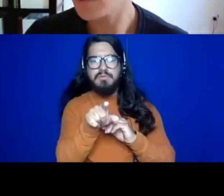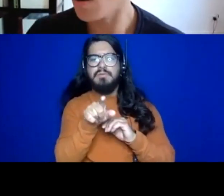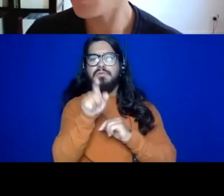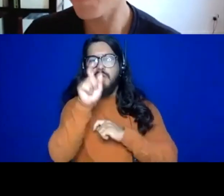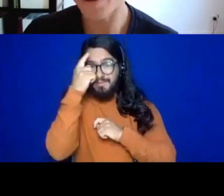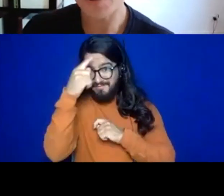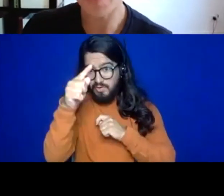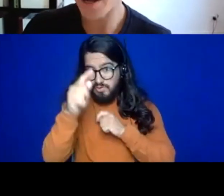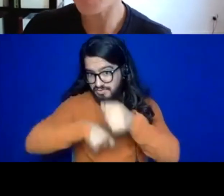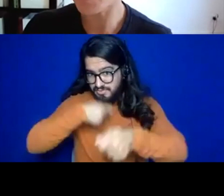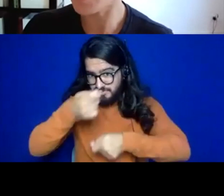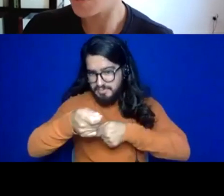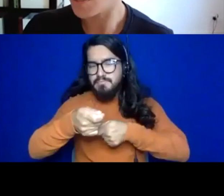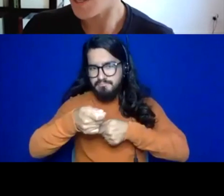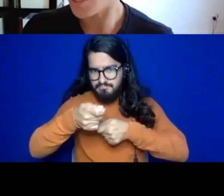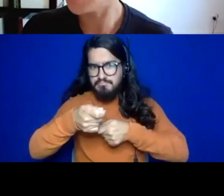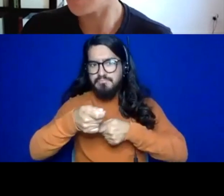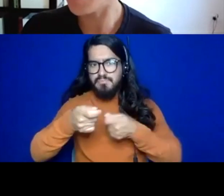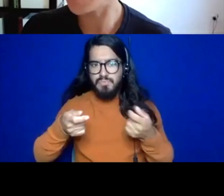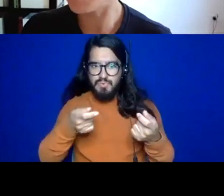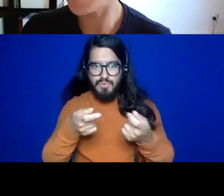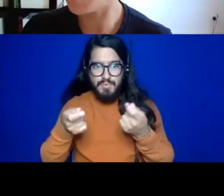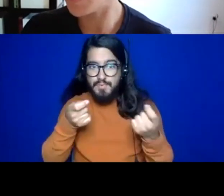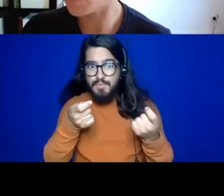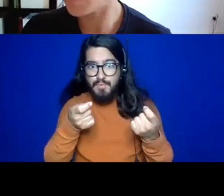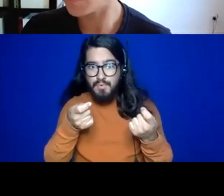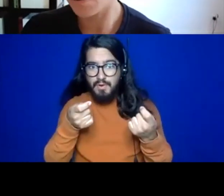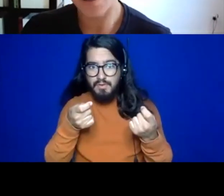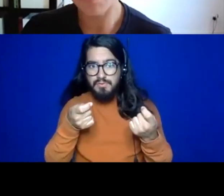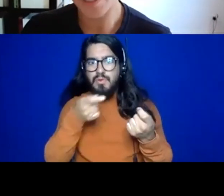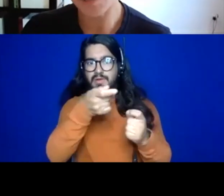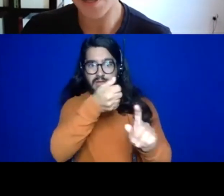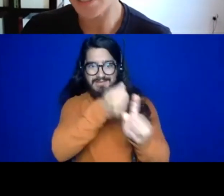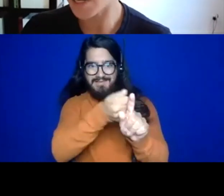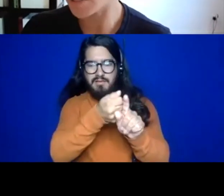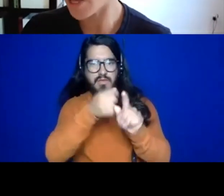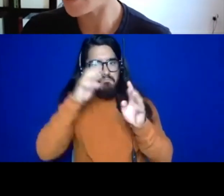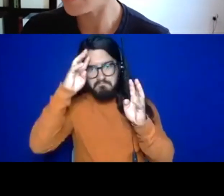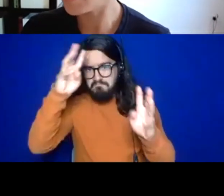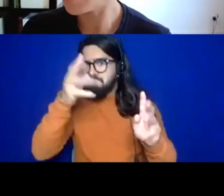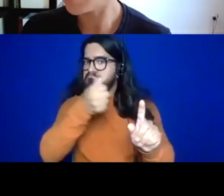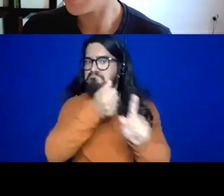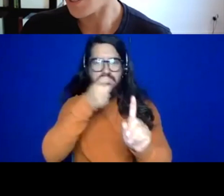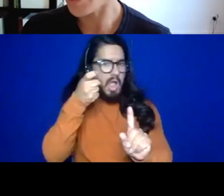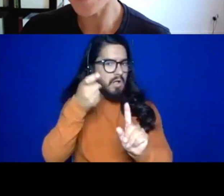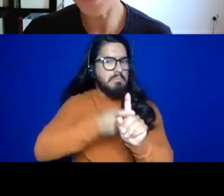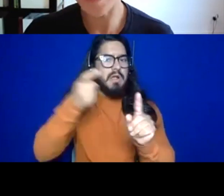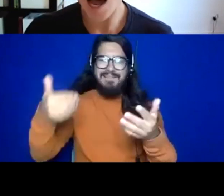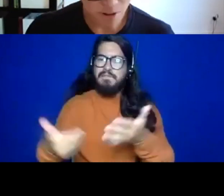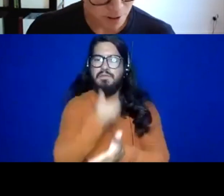y me va a pedir que entre otro. So yo voy a volver a 1Password y voy a generar algo nuevo. Y la forma en que lo hago